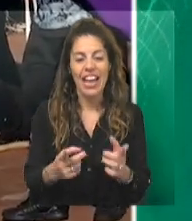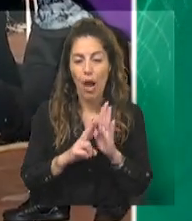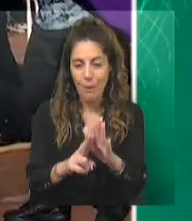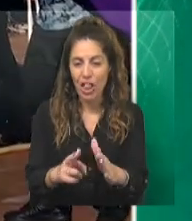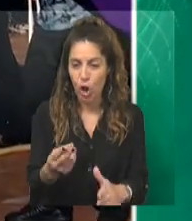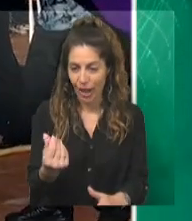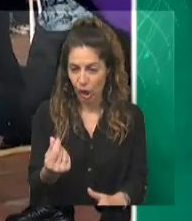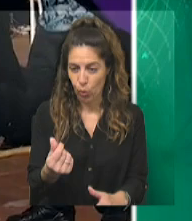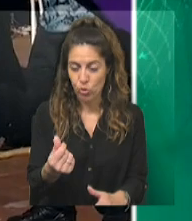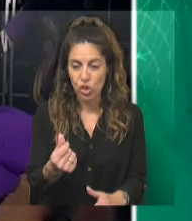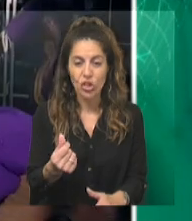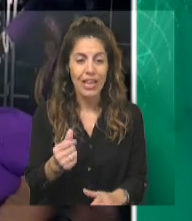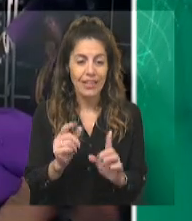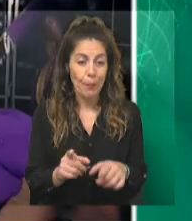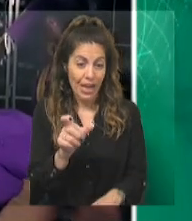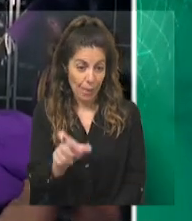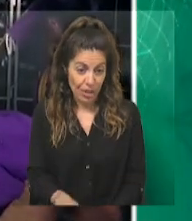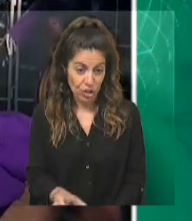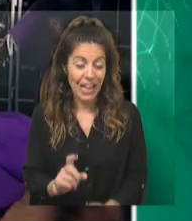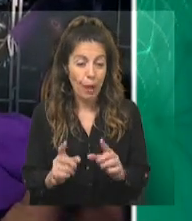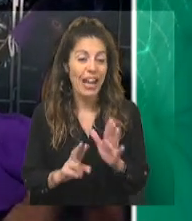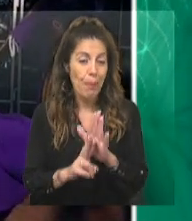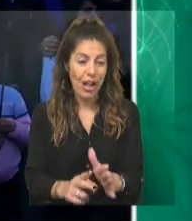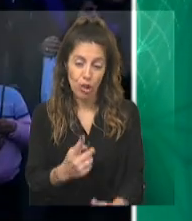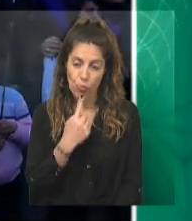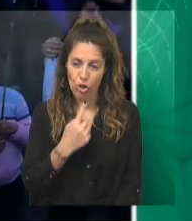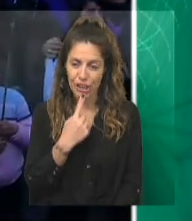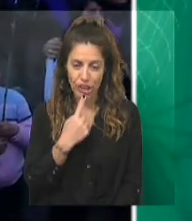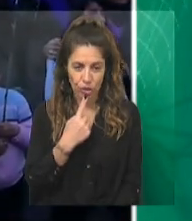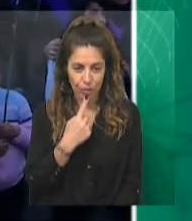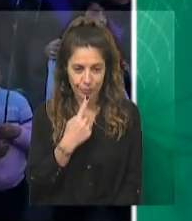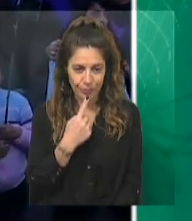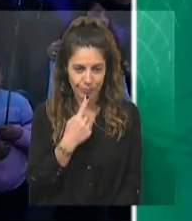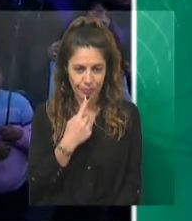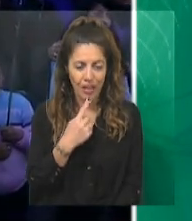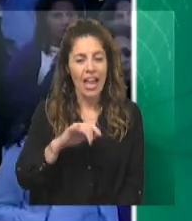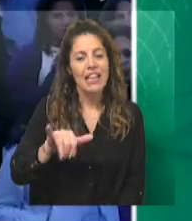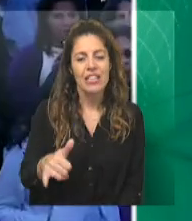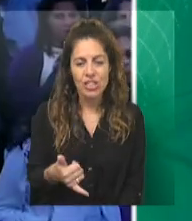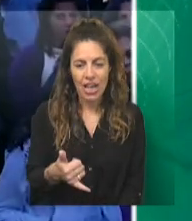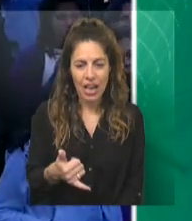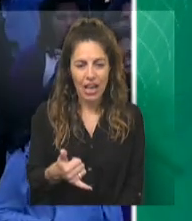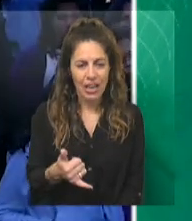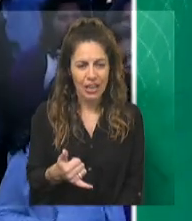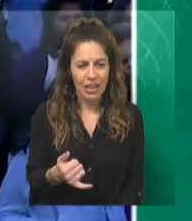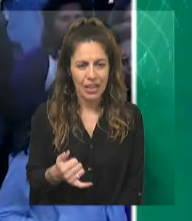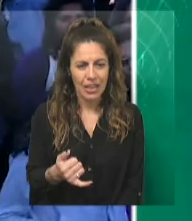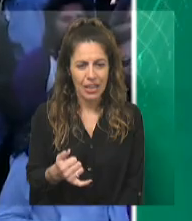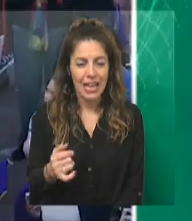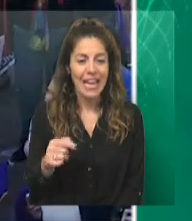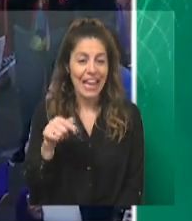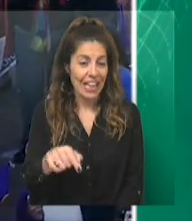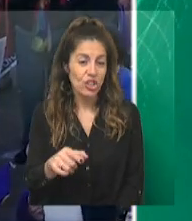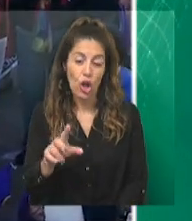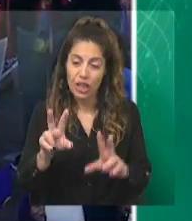financieros y humanos pero también en respaldo político la jutep este ya Ninguno de los temas se se logró en esta